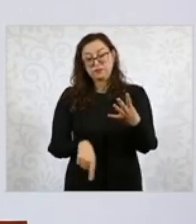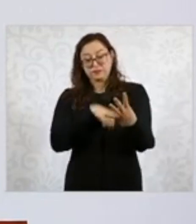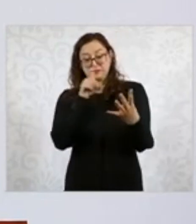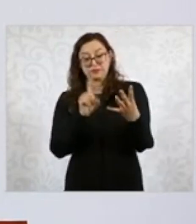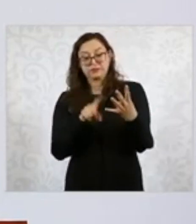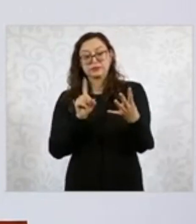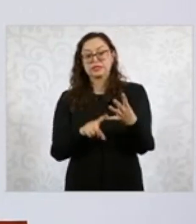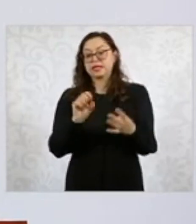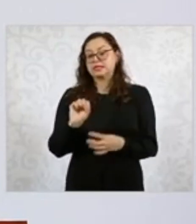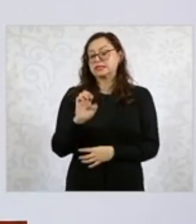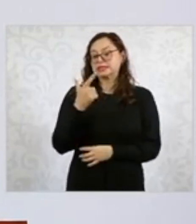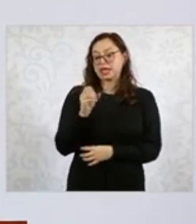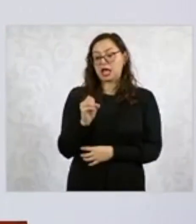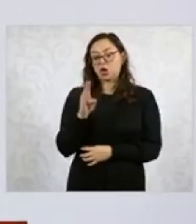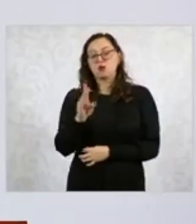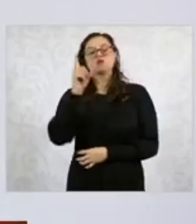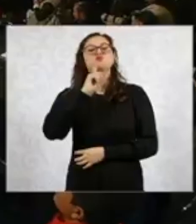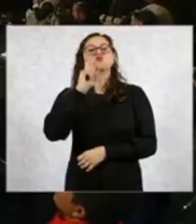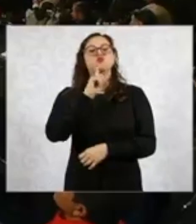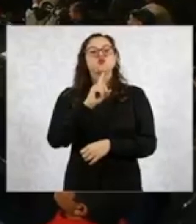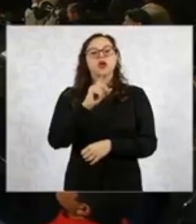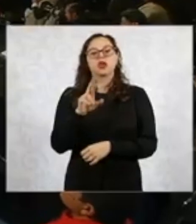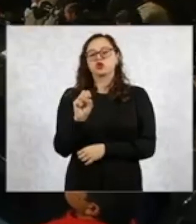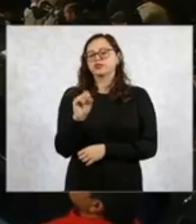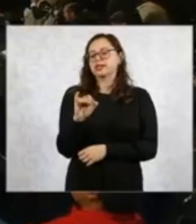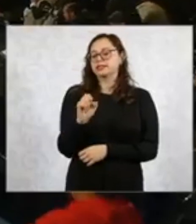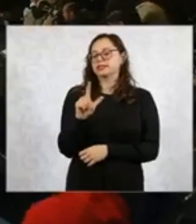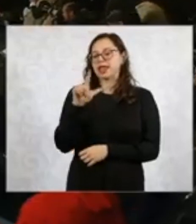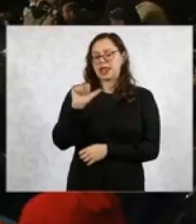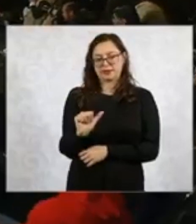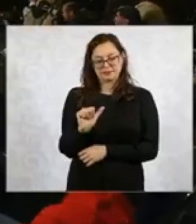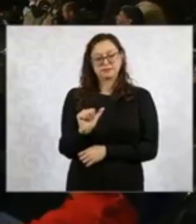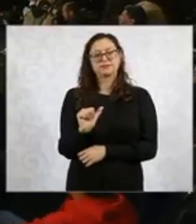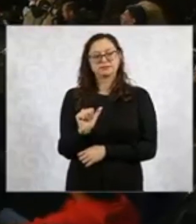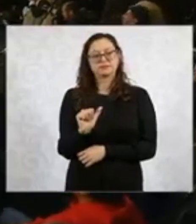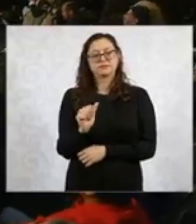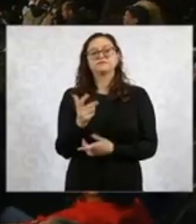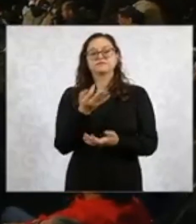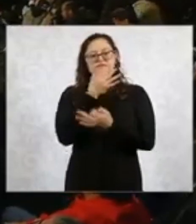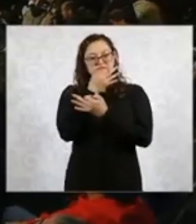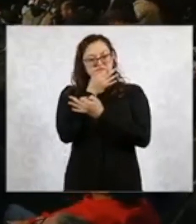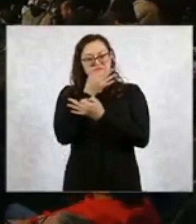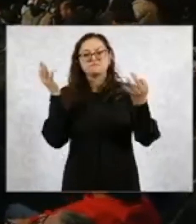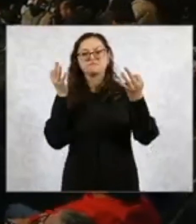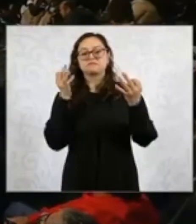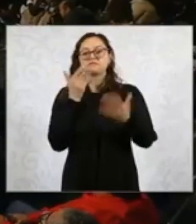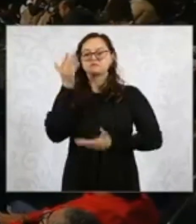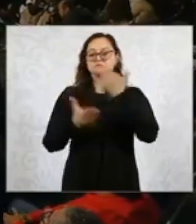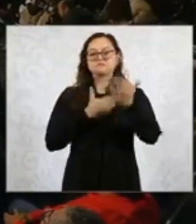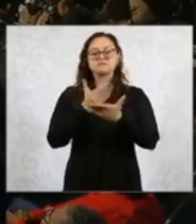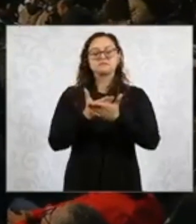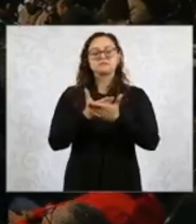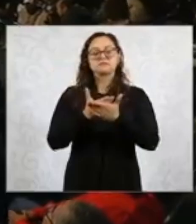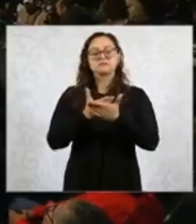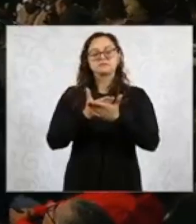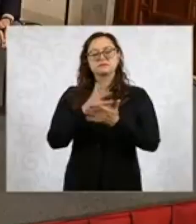Fiscalía General de la República, encabezada por Alejandro Gersmanero, ya está presente en las reuniones de seguridad de las mañanas en Palacio Nacional.